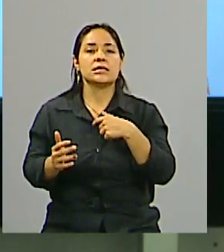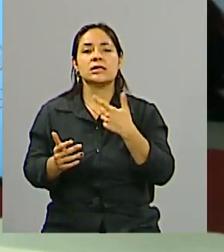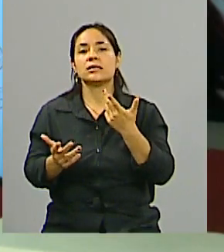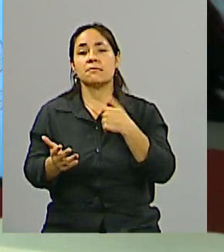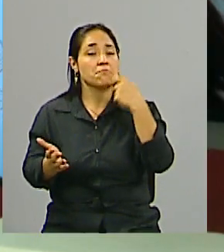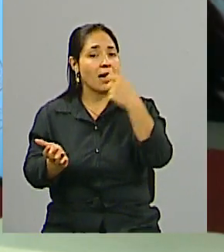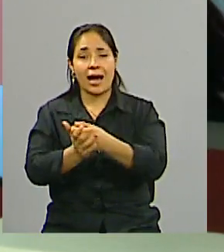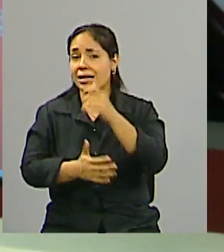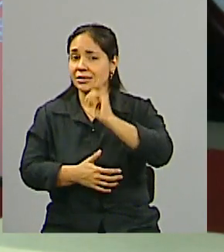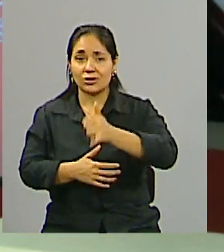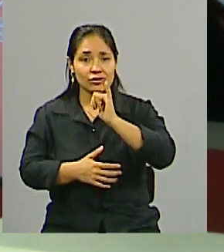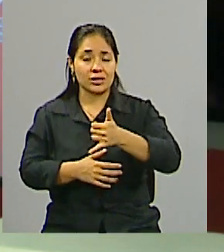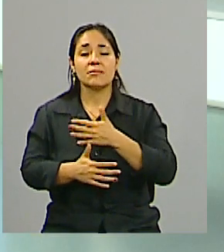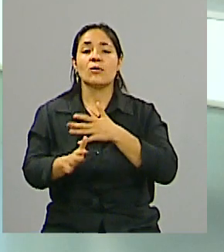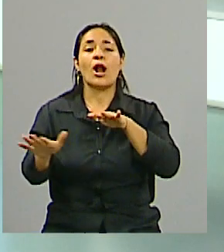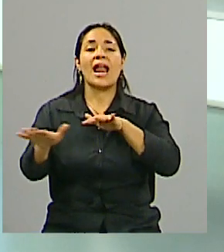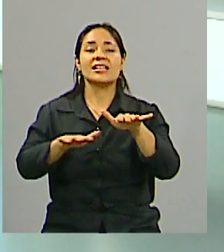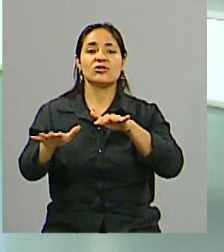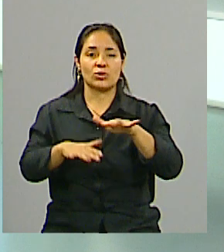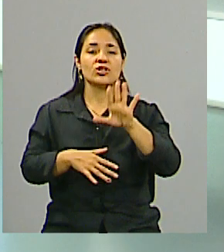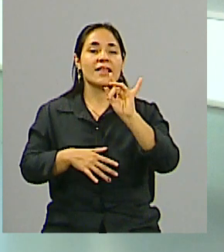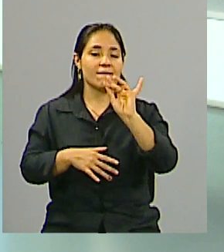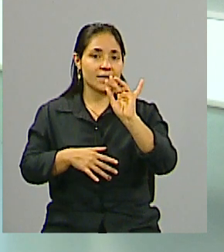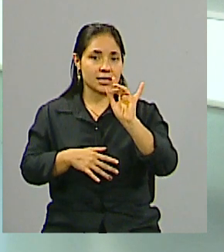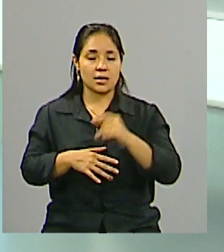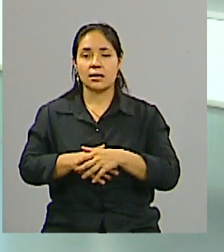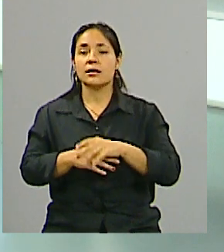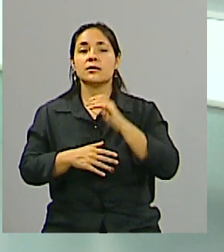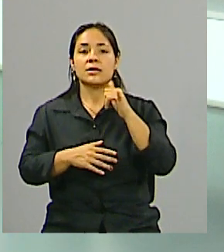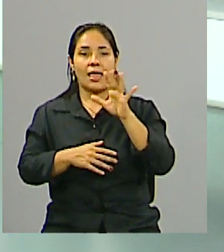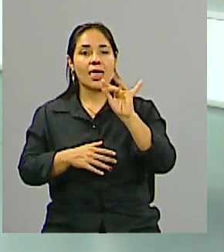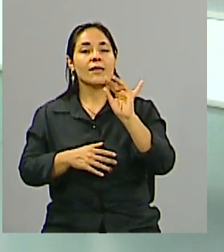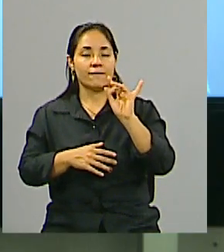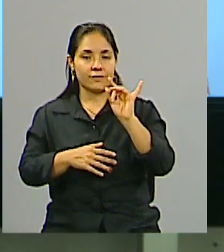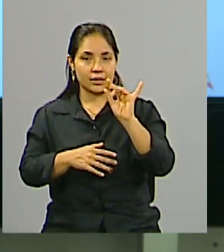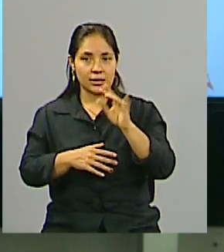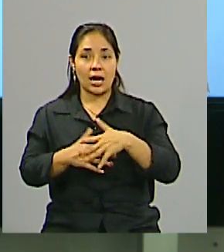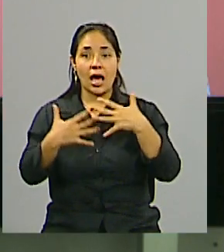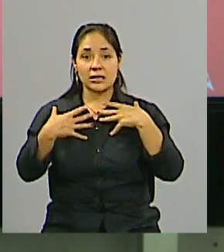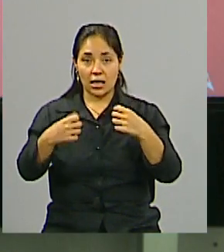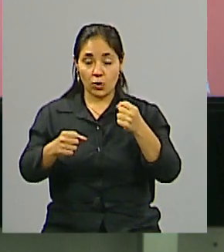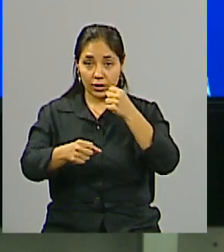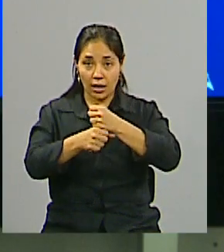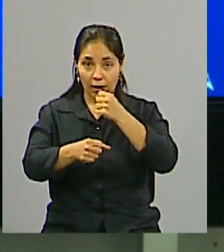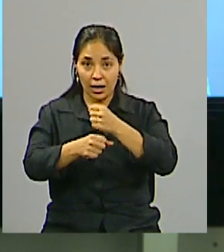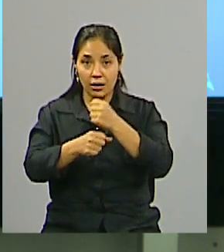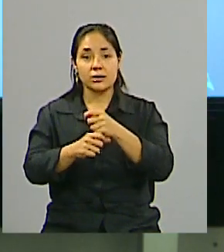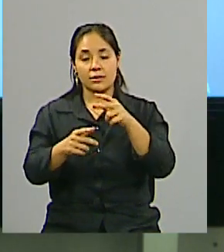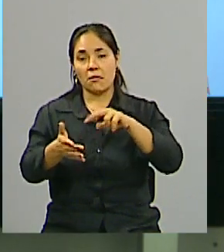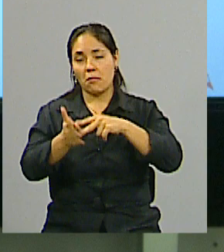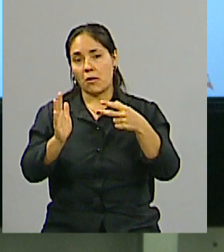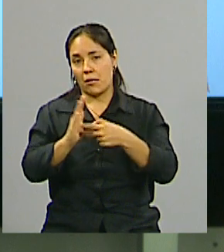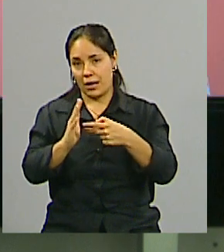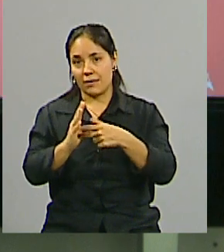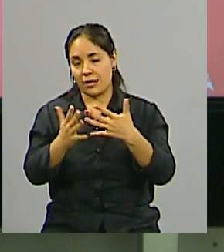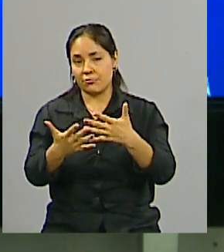en definitiva la situación en general es muy difícil. Es difícil y la salud laboral es otro de los problemas más grandes